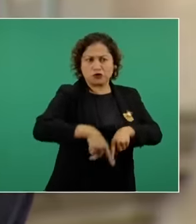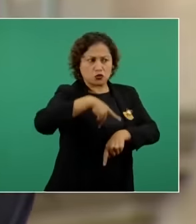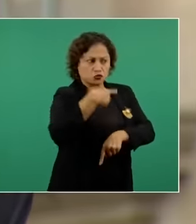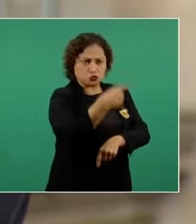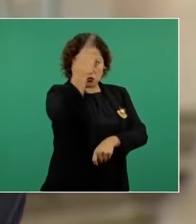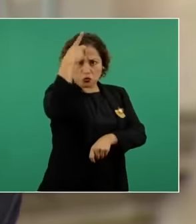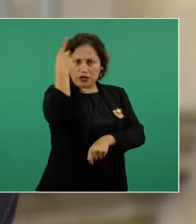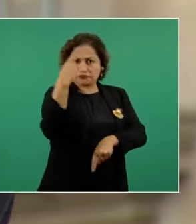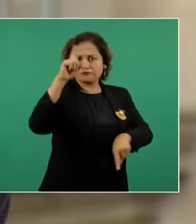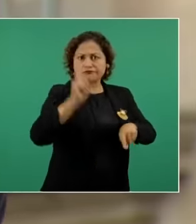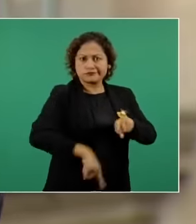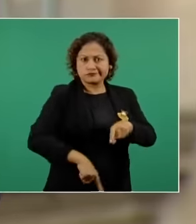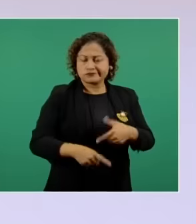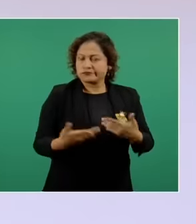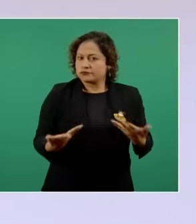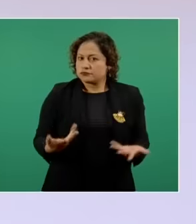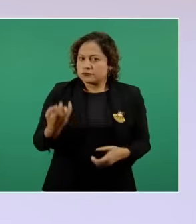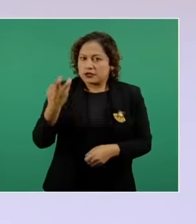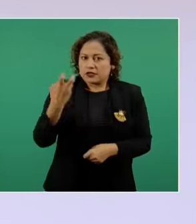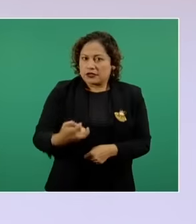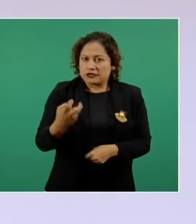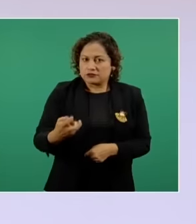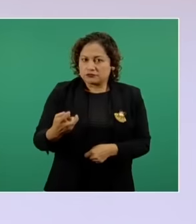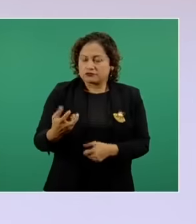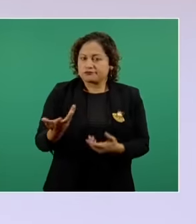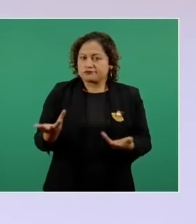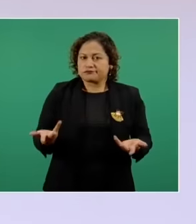vilmente de hombres libres